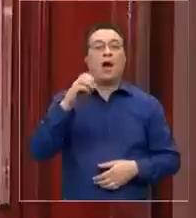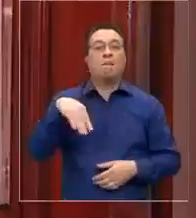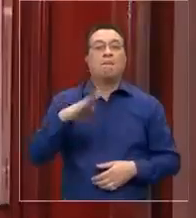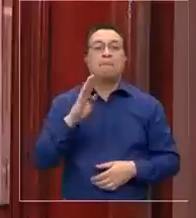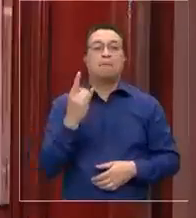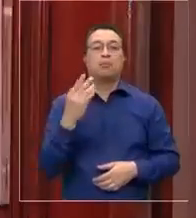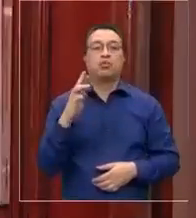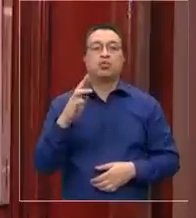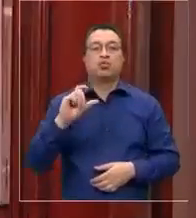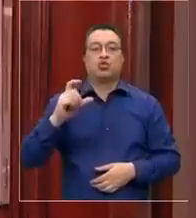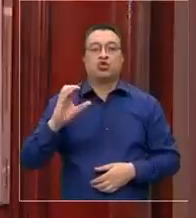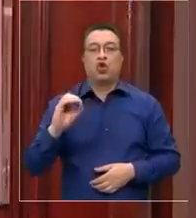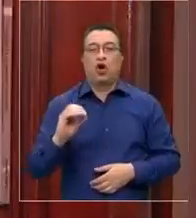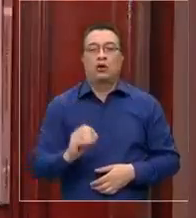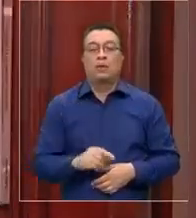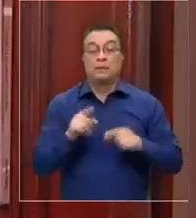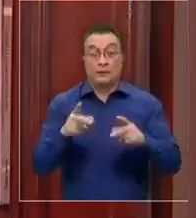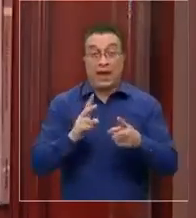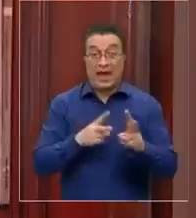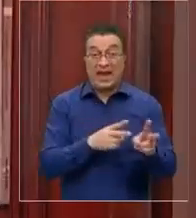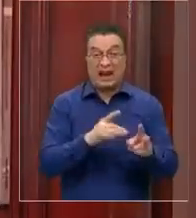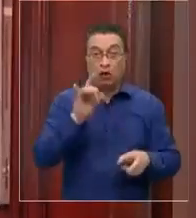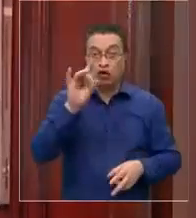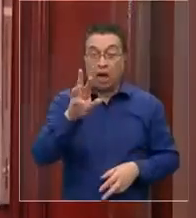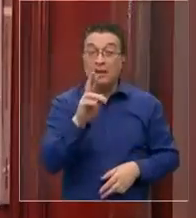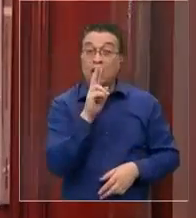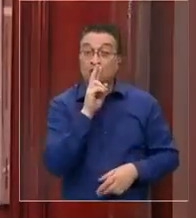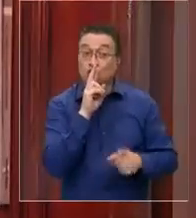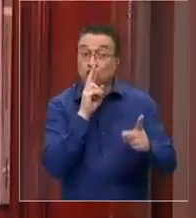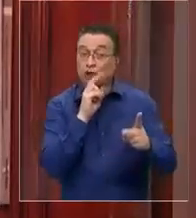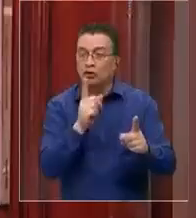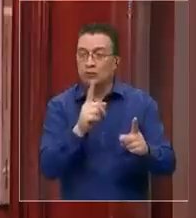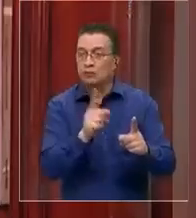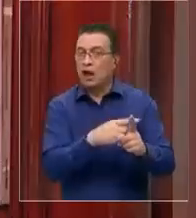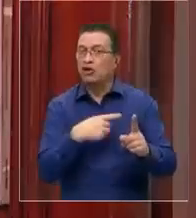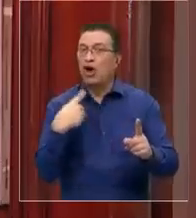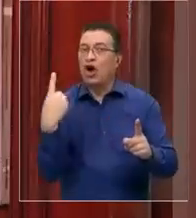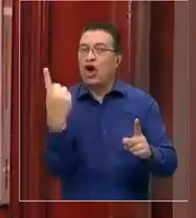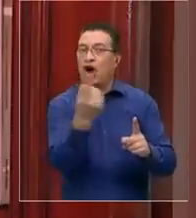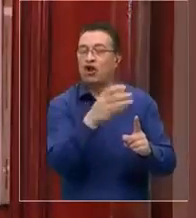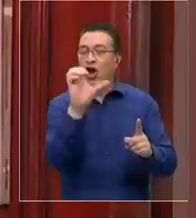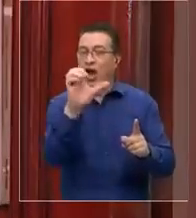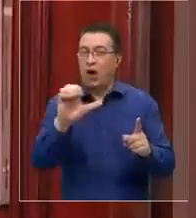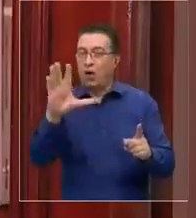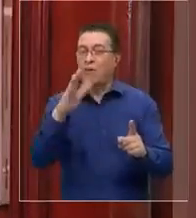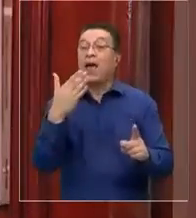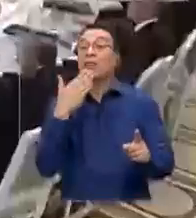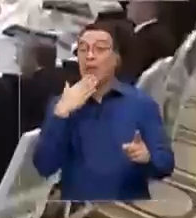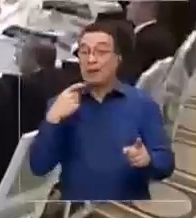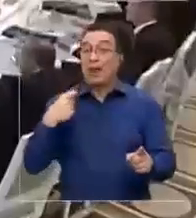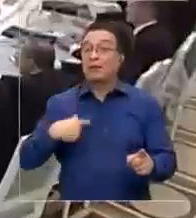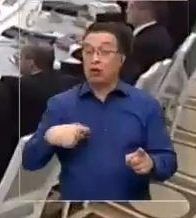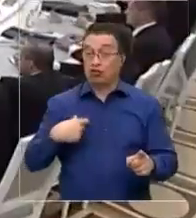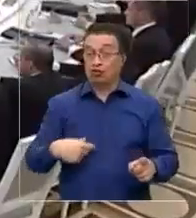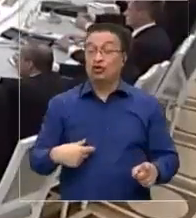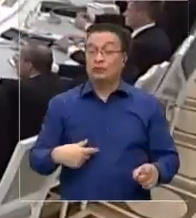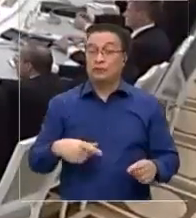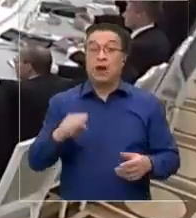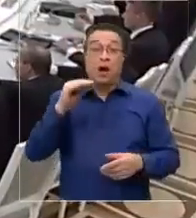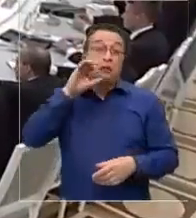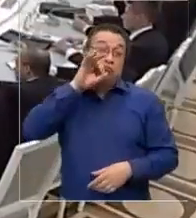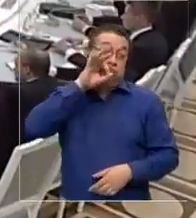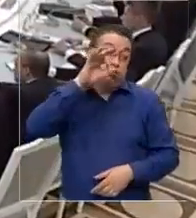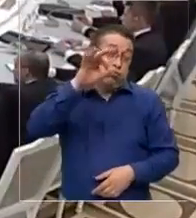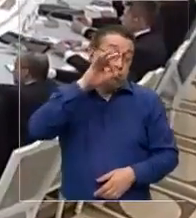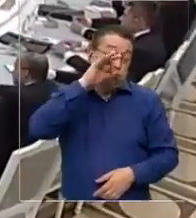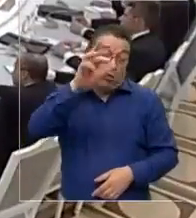Esta guerra no solo le va a pasar cuenta a Rusia, le va a pasar cuenta a toda Europa y también a Estados Unidos. Los multimillonarios